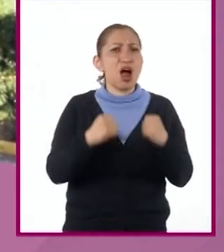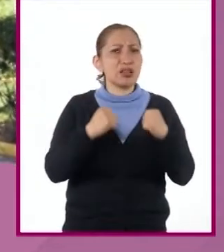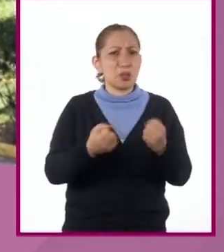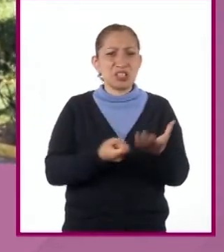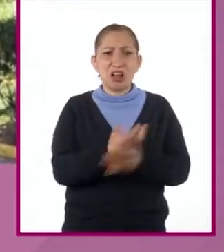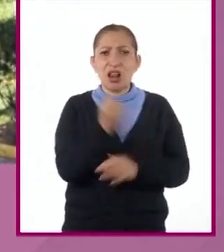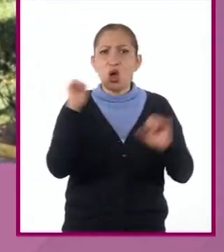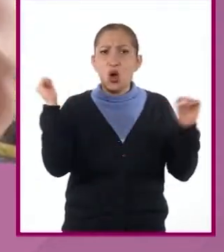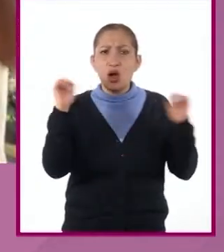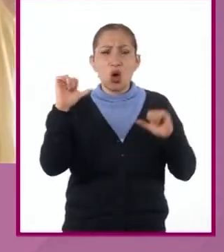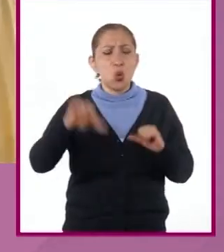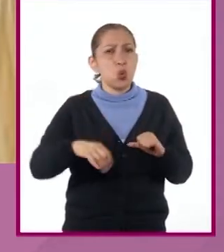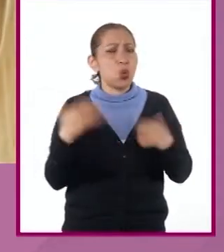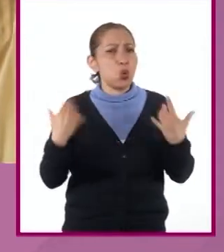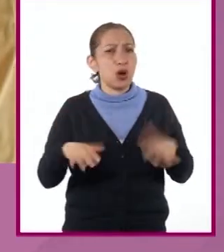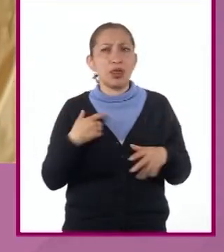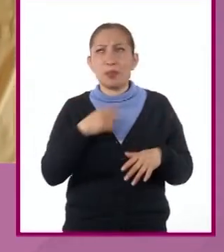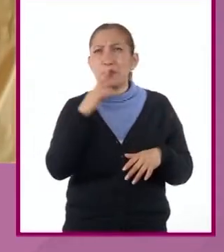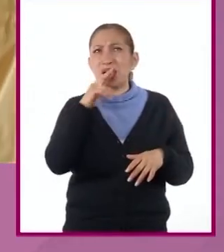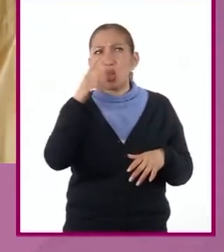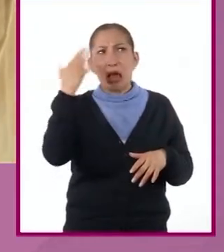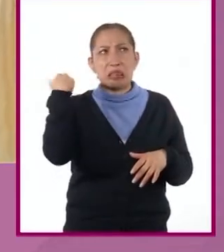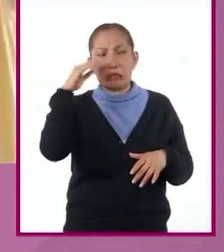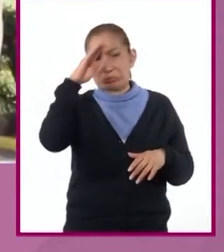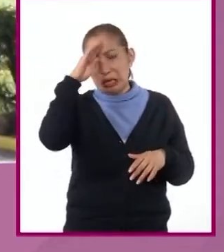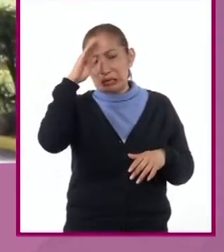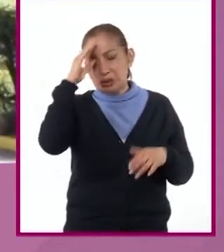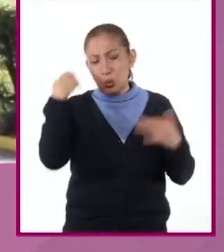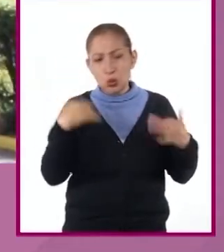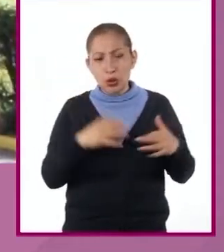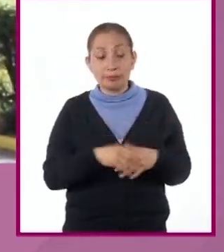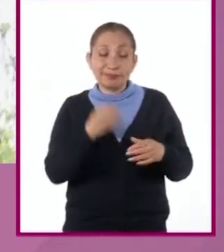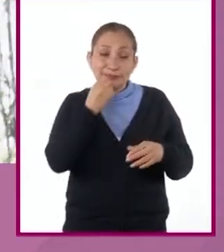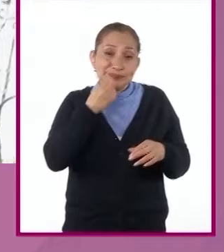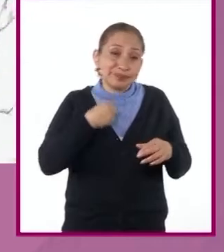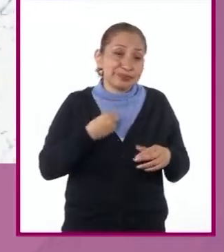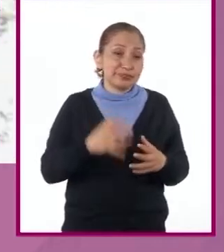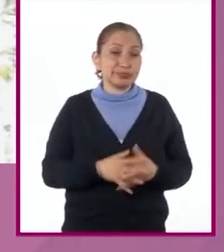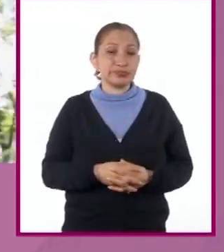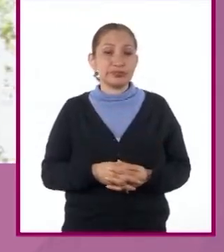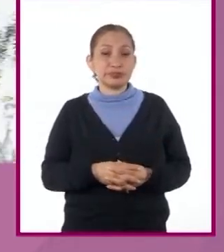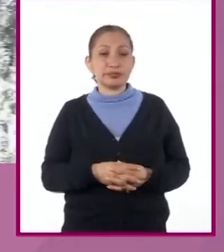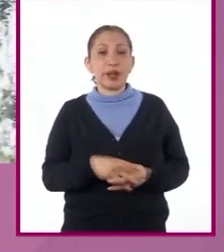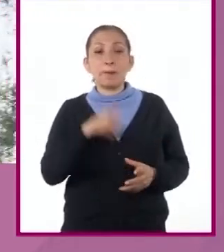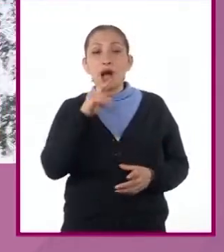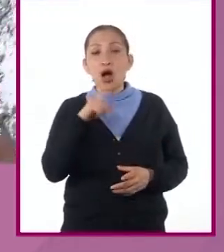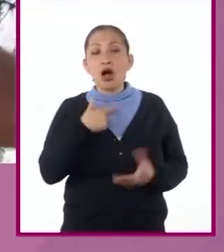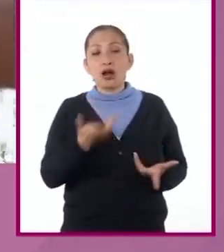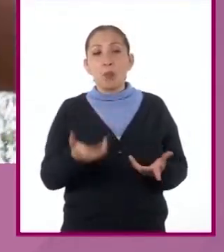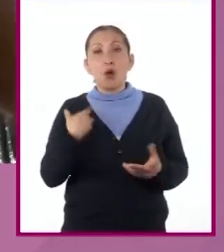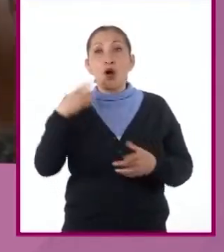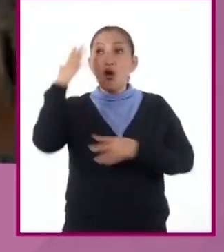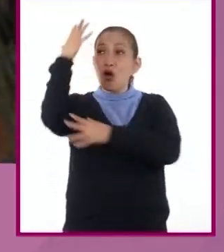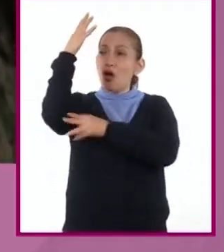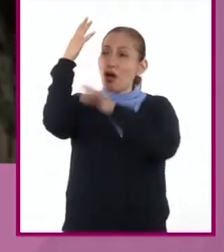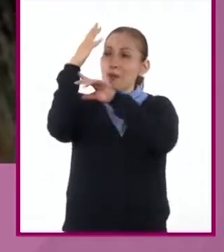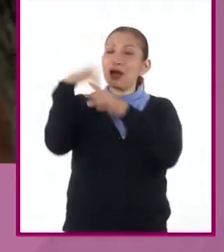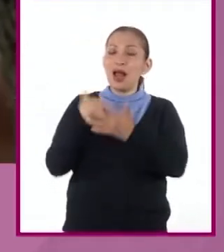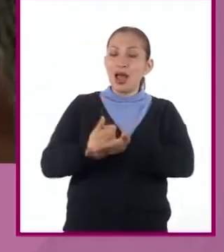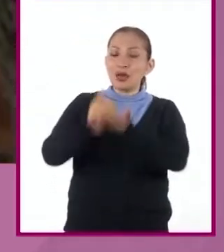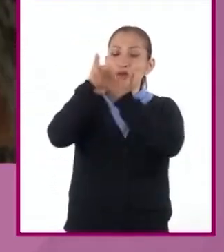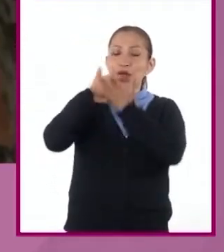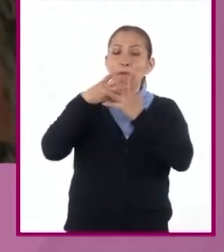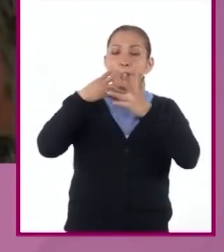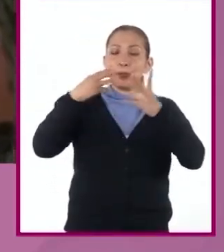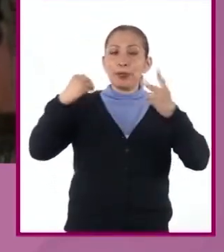haber salido a correr hoy. Híjole, debí haberlo pensado mejor. Bueno, Nada mejor que una buena sombra para reponerme.